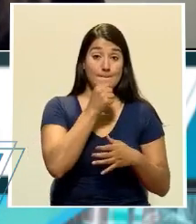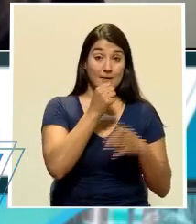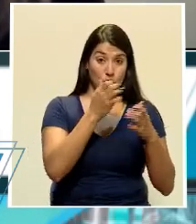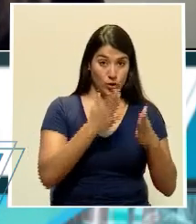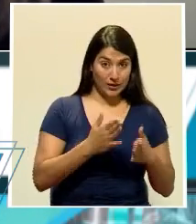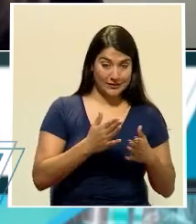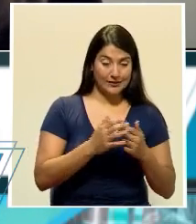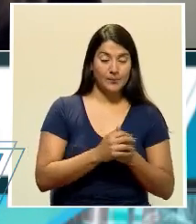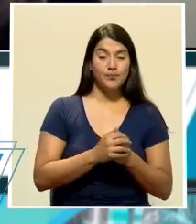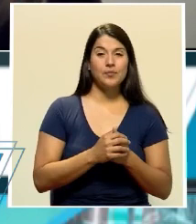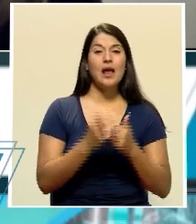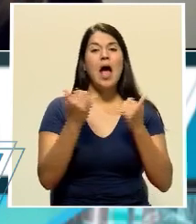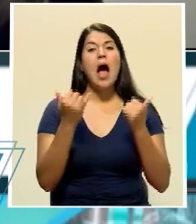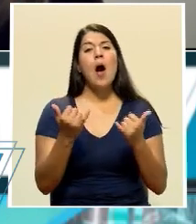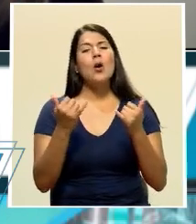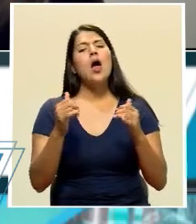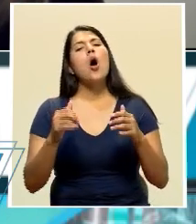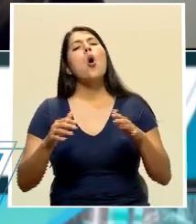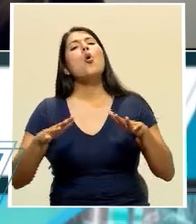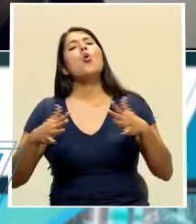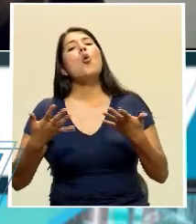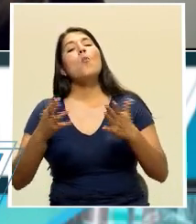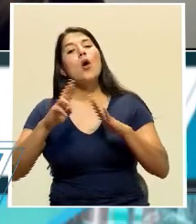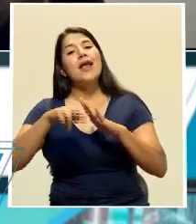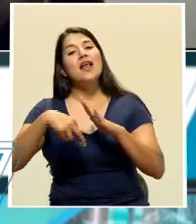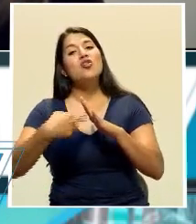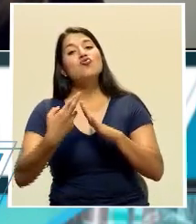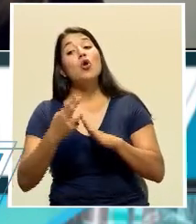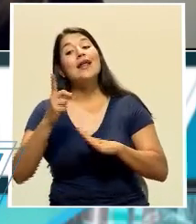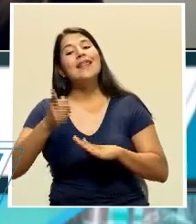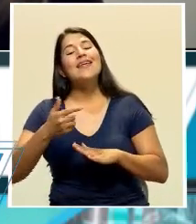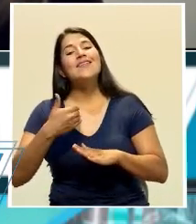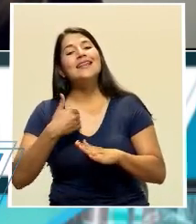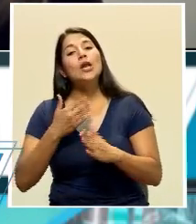Ahora, ¿cuál es el rol que deben tener los medios